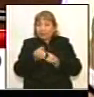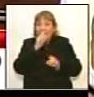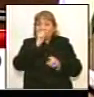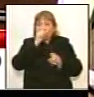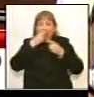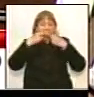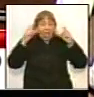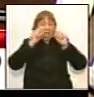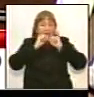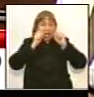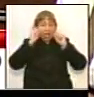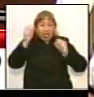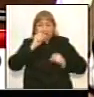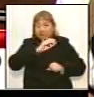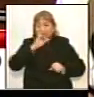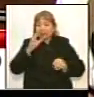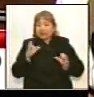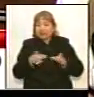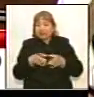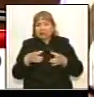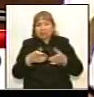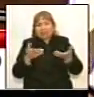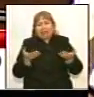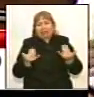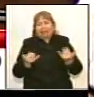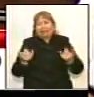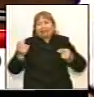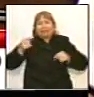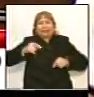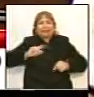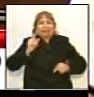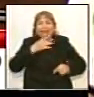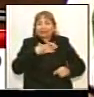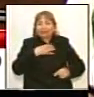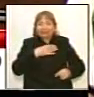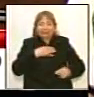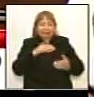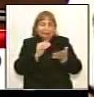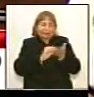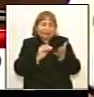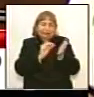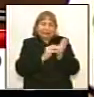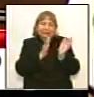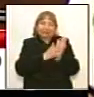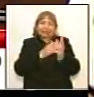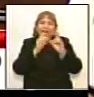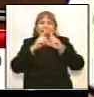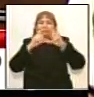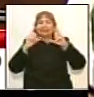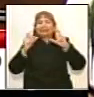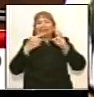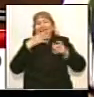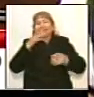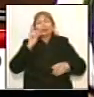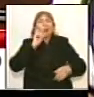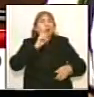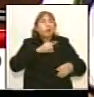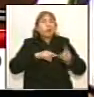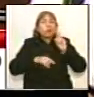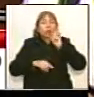lo dijo su candidato. Y ahora vienen, porque no les gusta el texto, ahora vienen a decir una sarta de